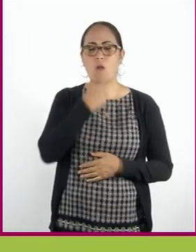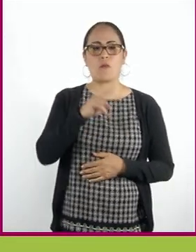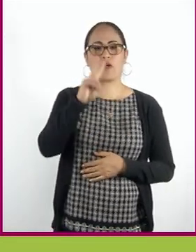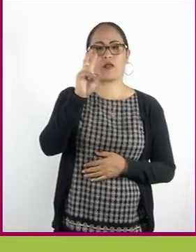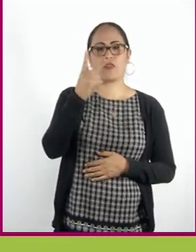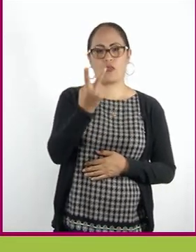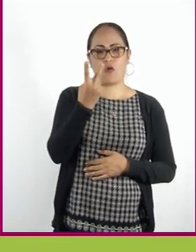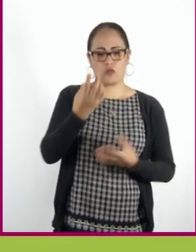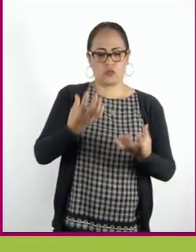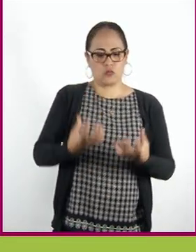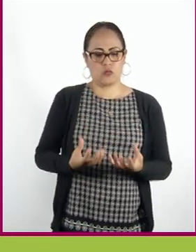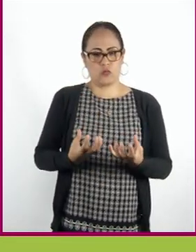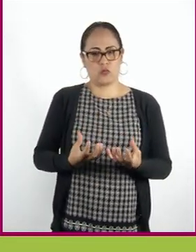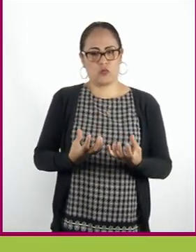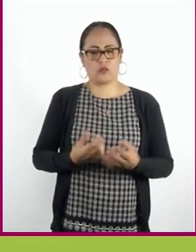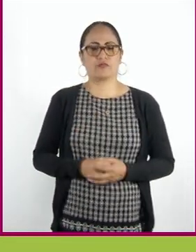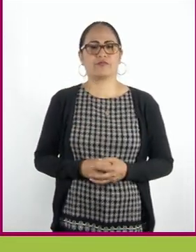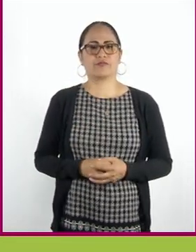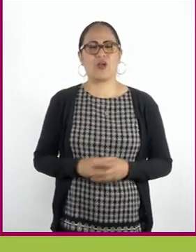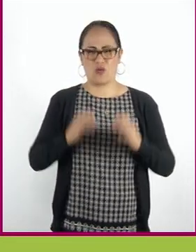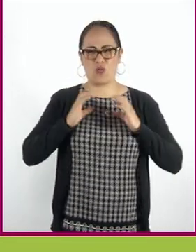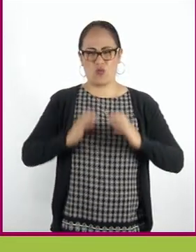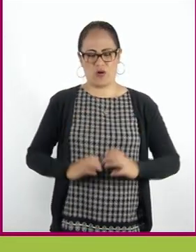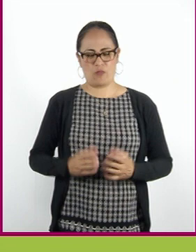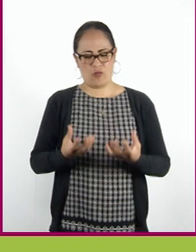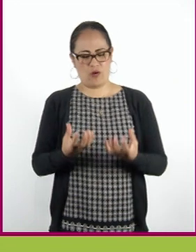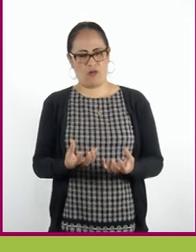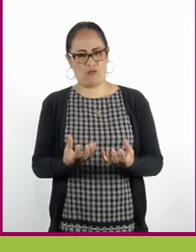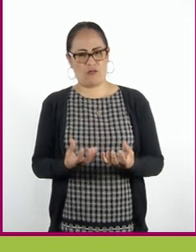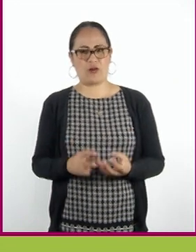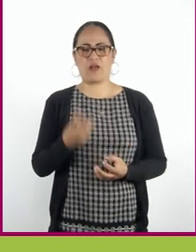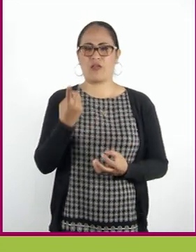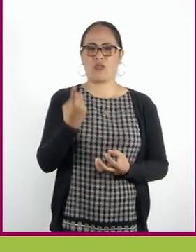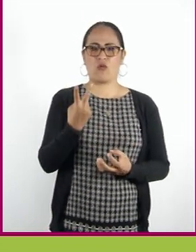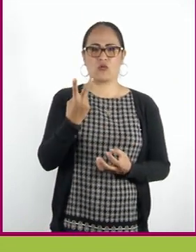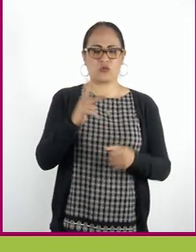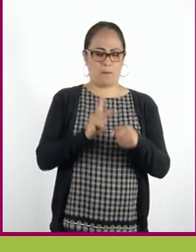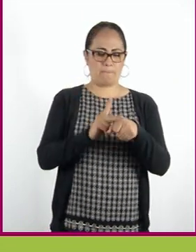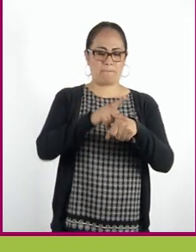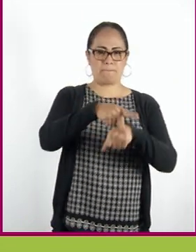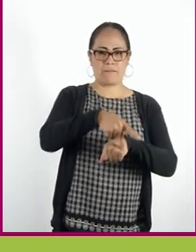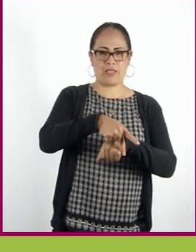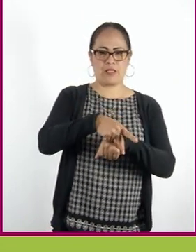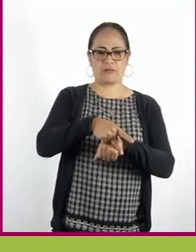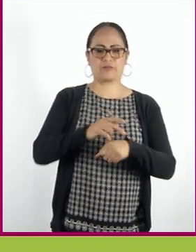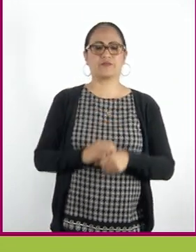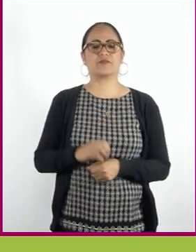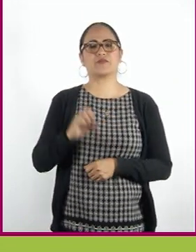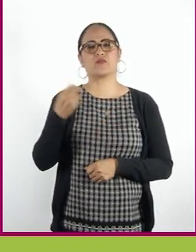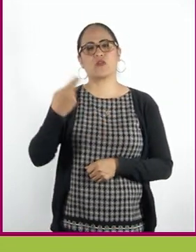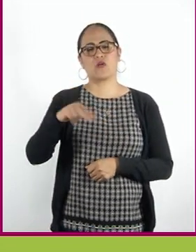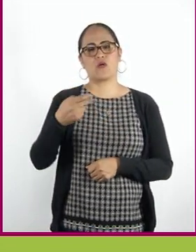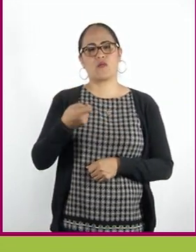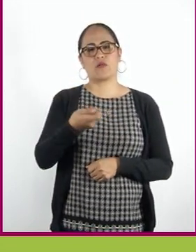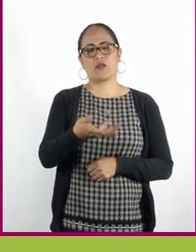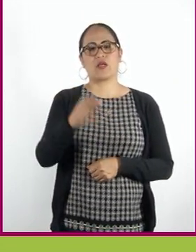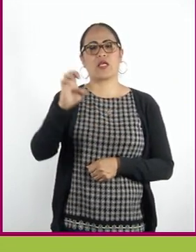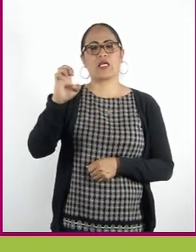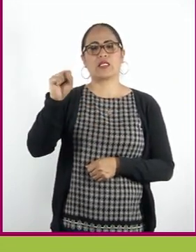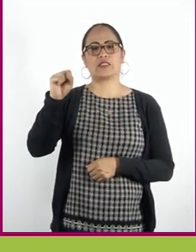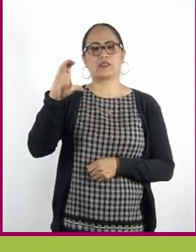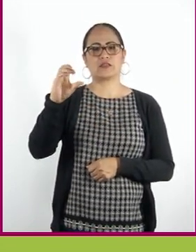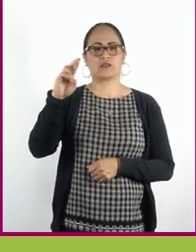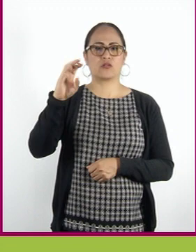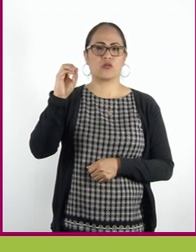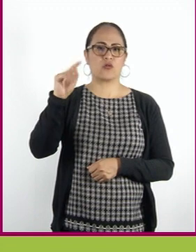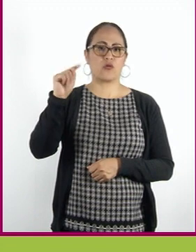testículos ubicados por fuera de su cuerpo en dos sacos de piel conocidos como escroto. Cuando